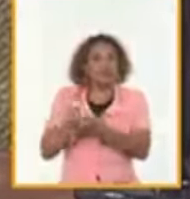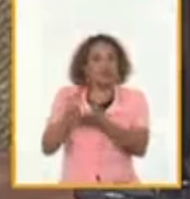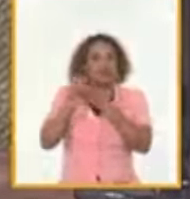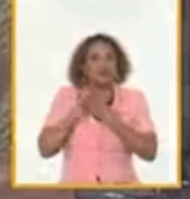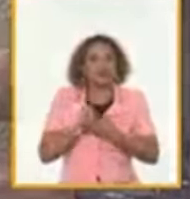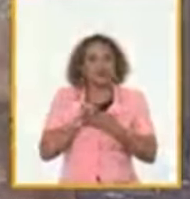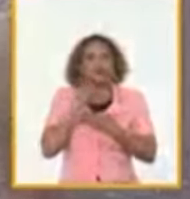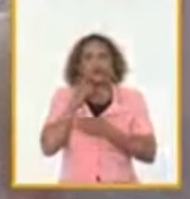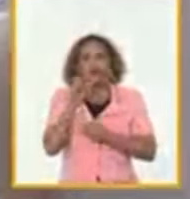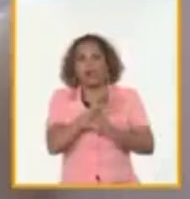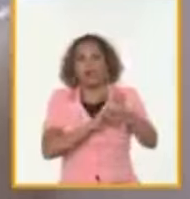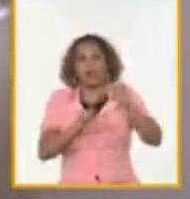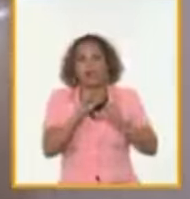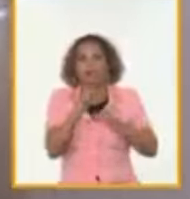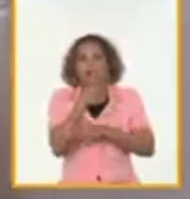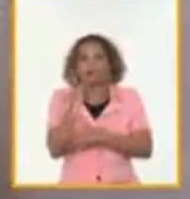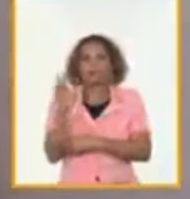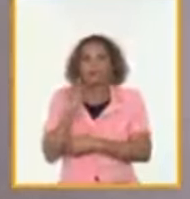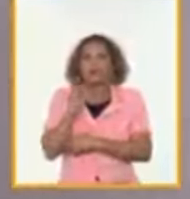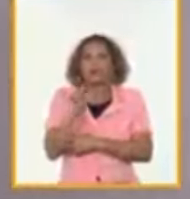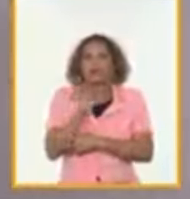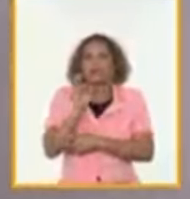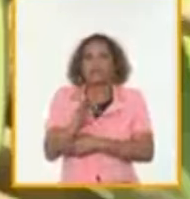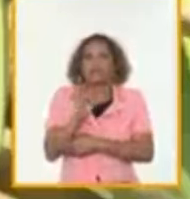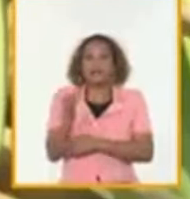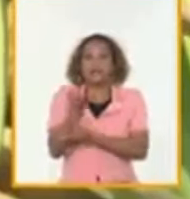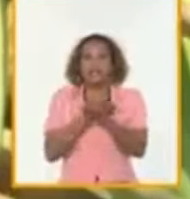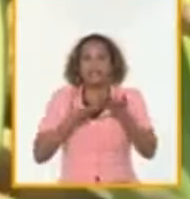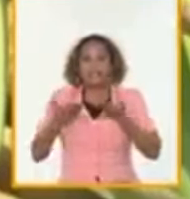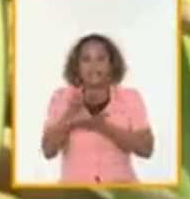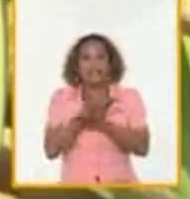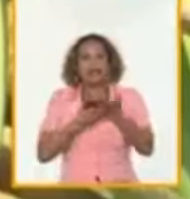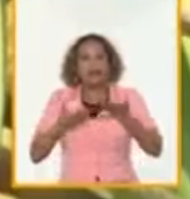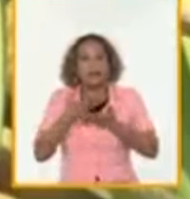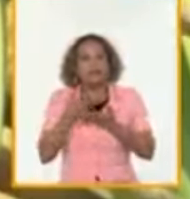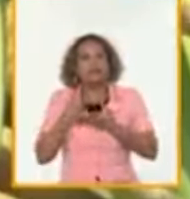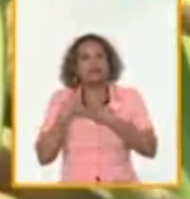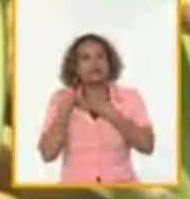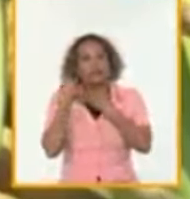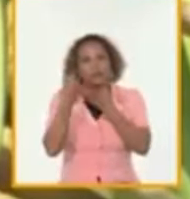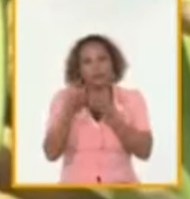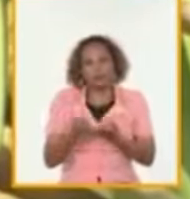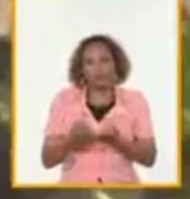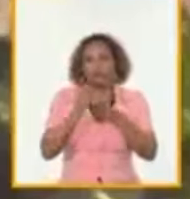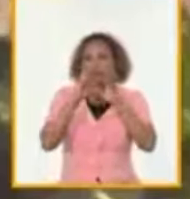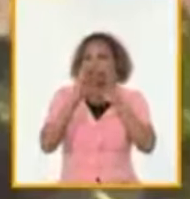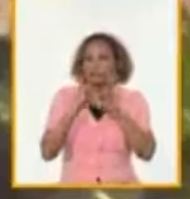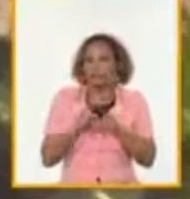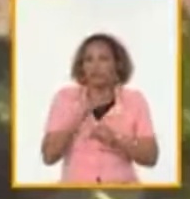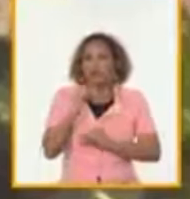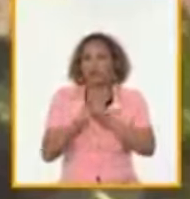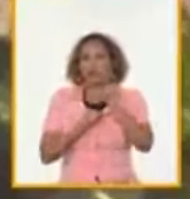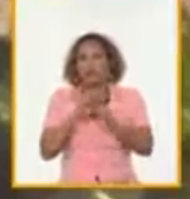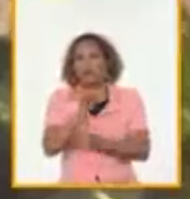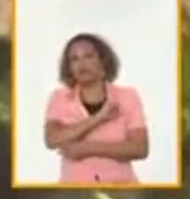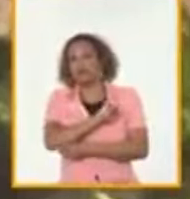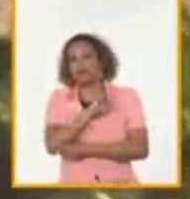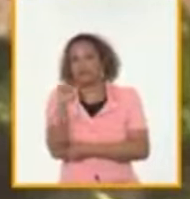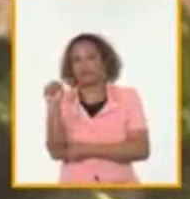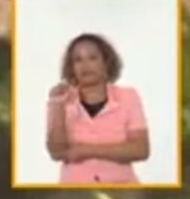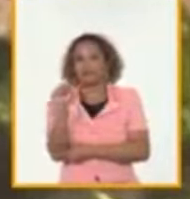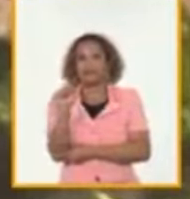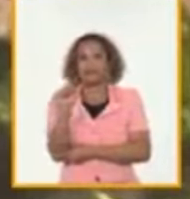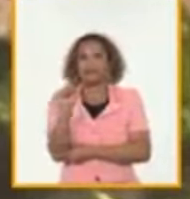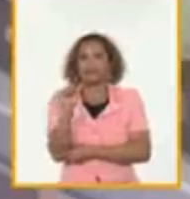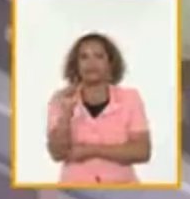colaboran y siempre ese intercambio eh nos da nos trae como resultado nosotros poder alcanzar eh